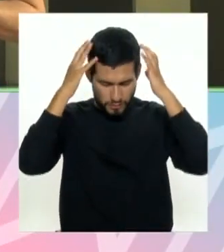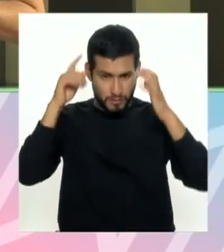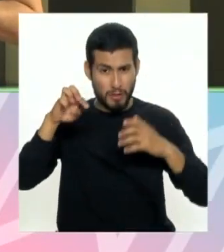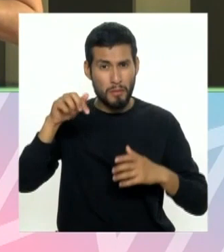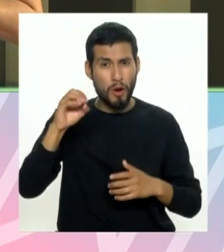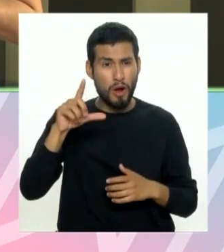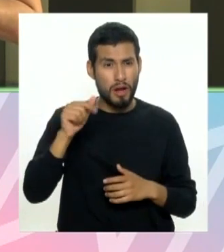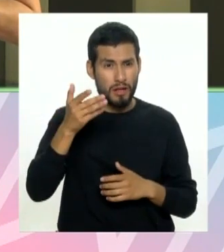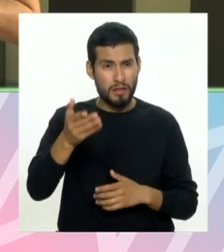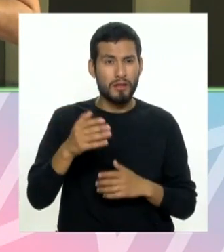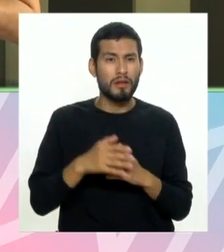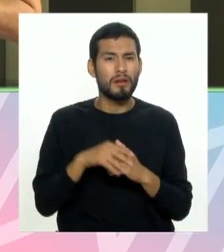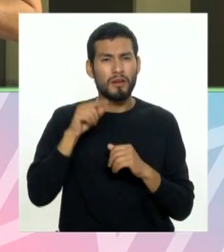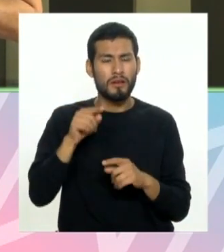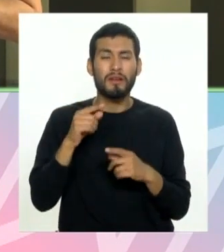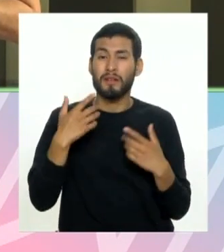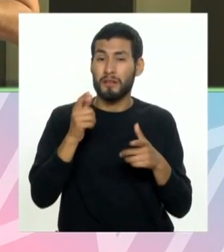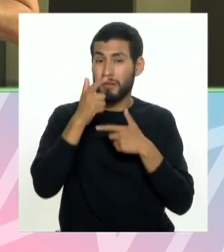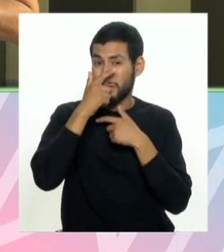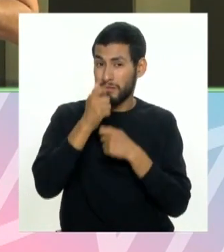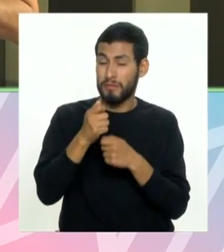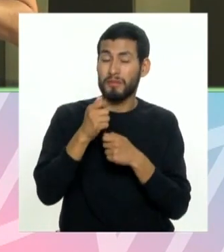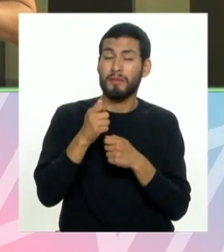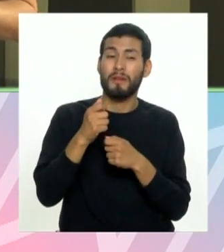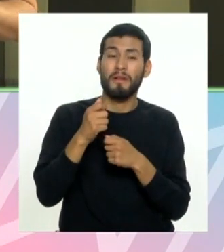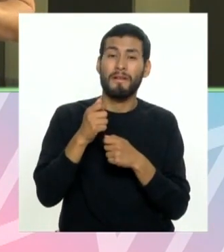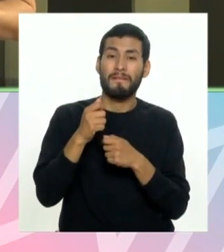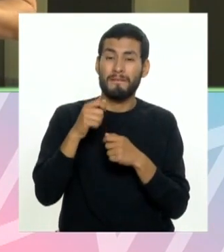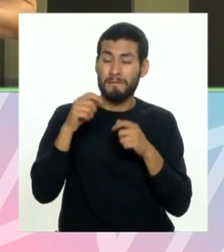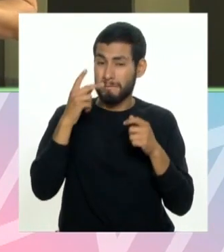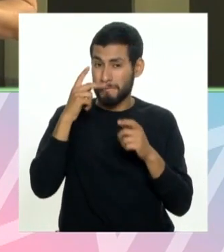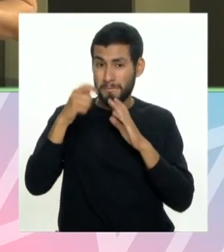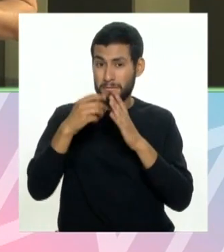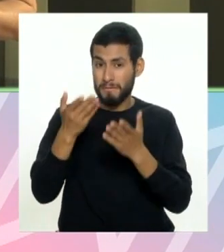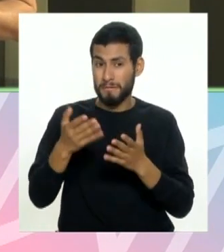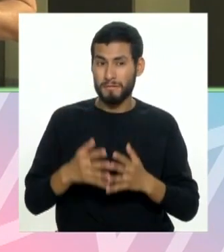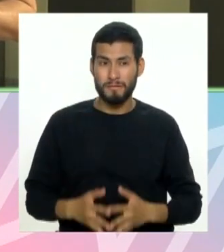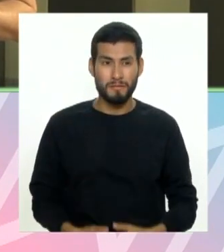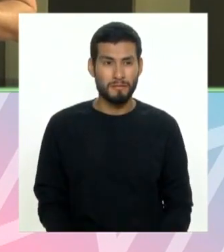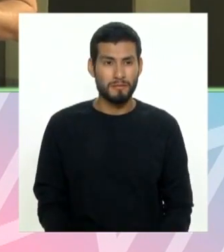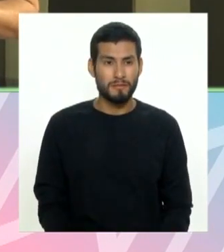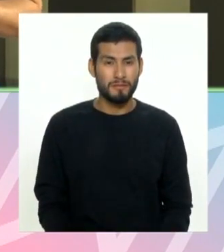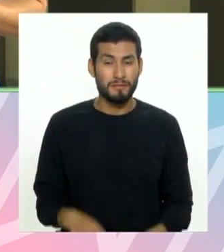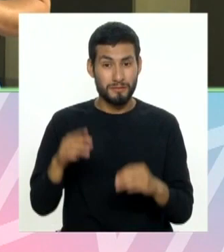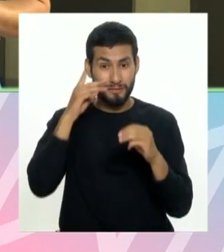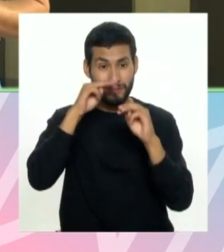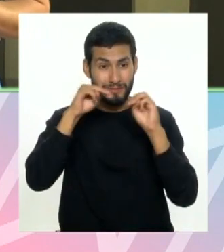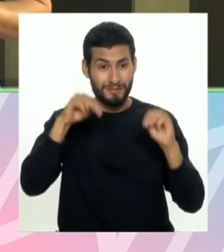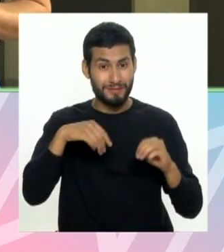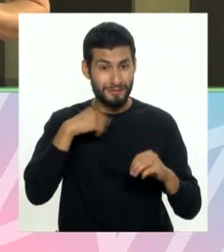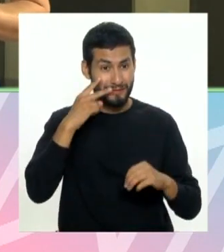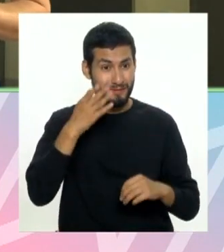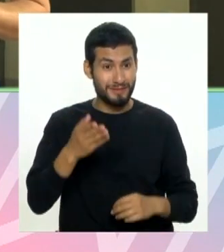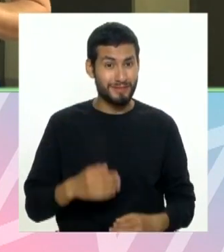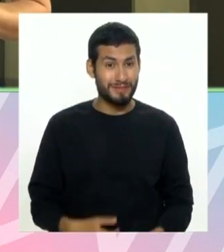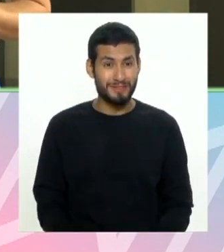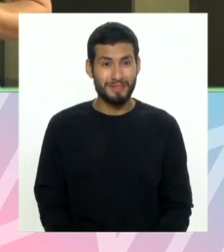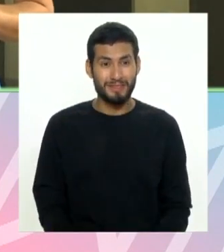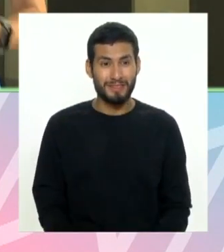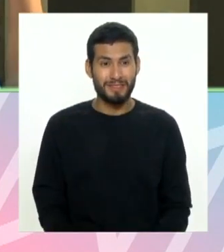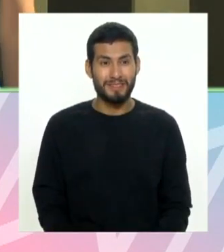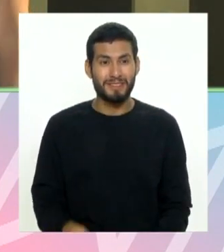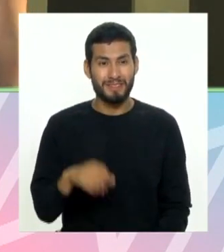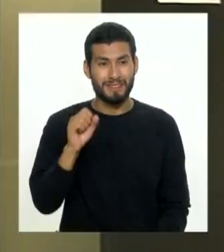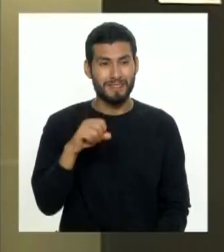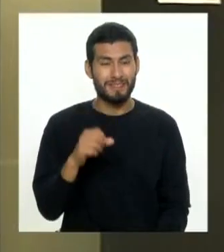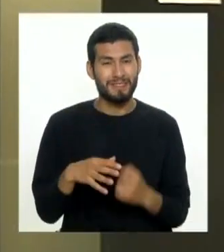Paola con una interesantísima secuencia. Está en el museo, Paola, te vemos por ahí.